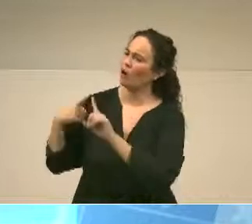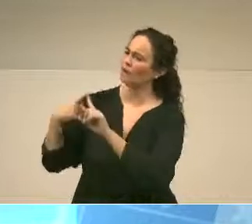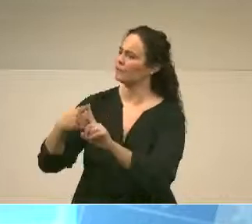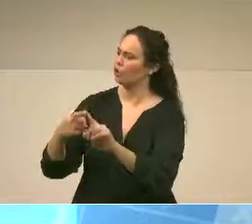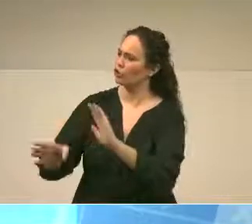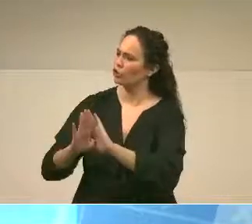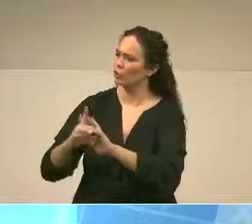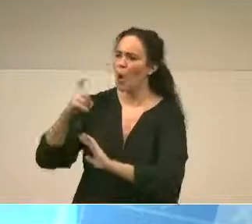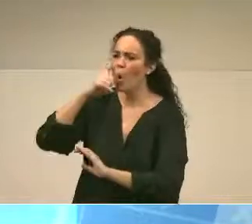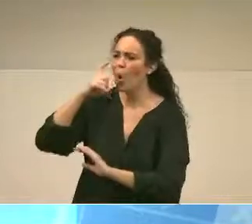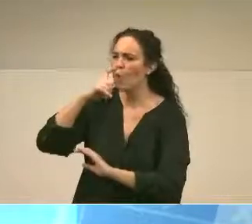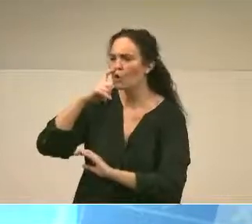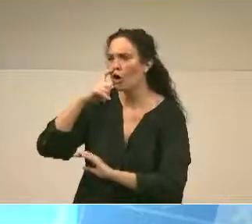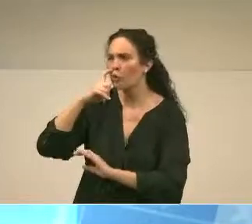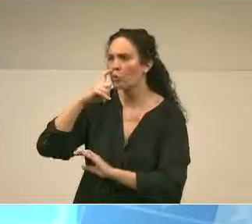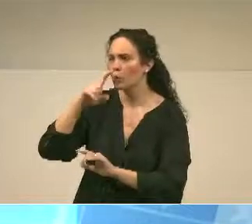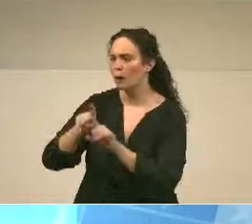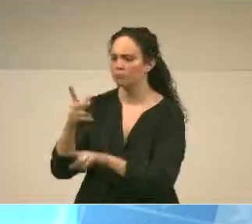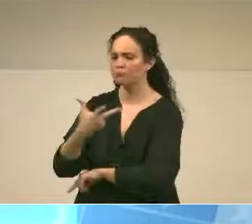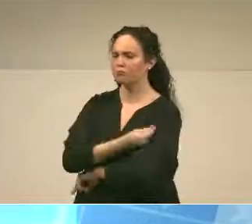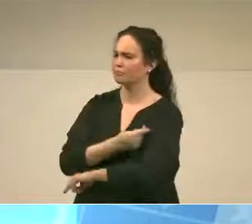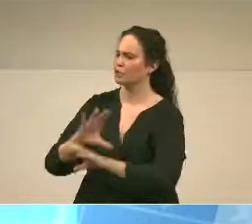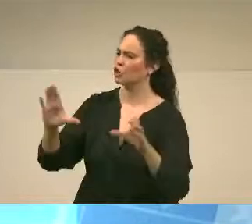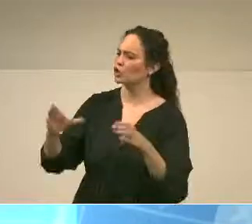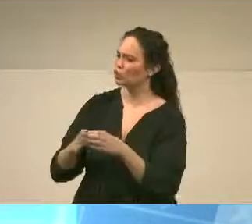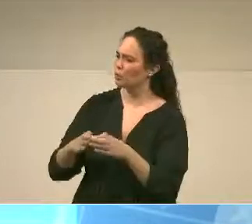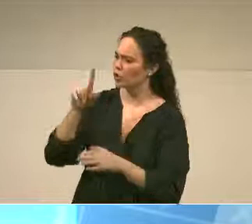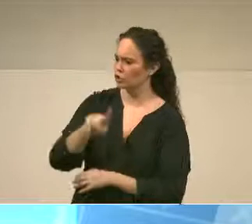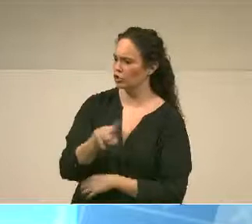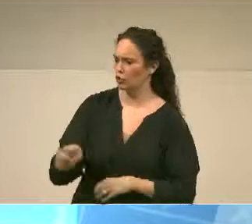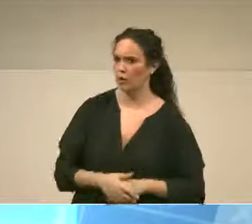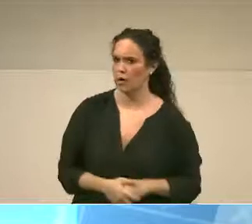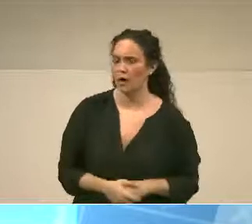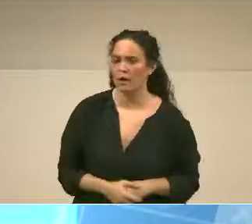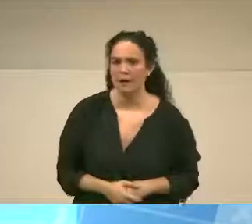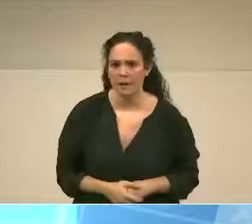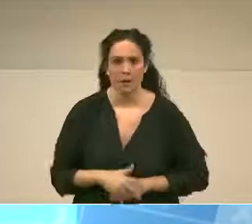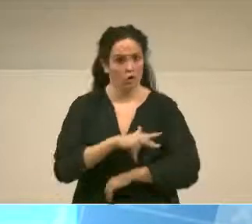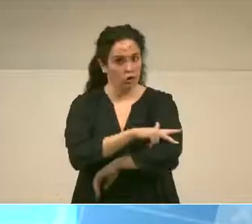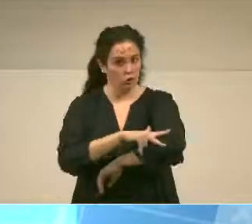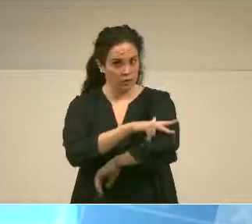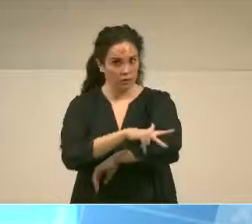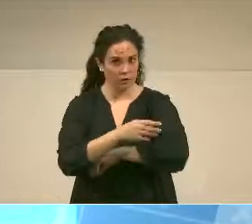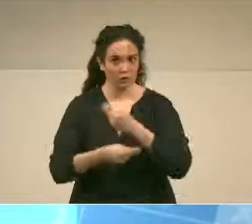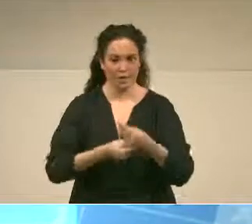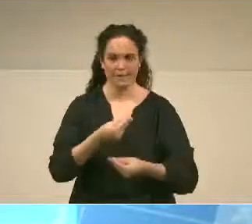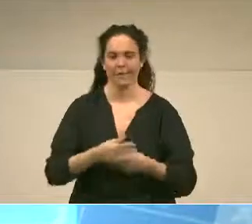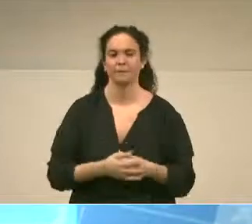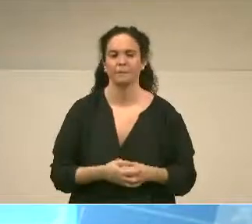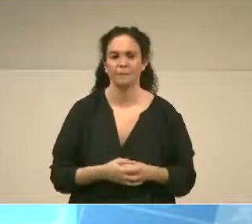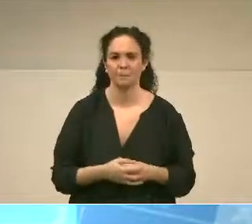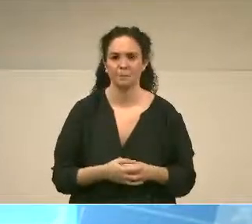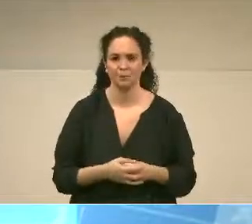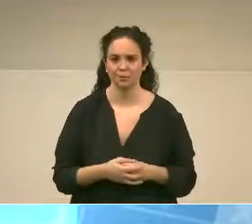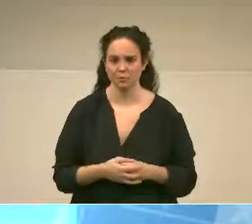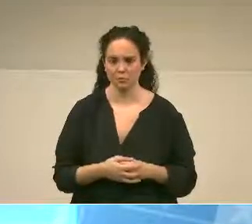para junio o va a reprogramar esos objetivos? El gobierno vasco lo que hará será planificar que las